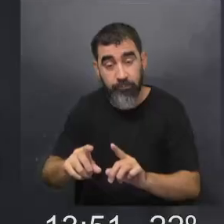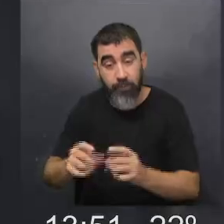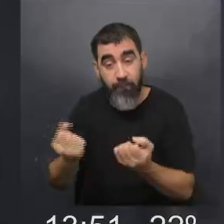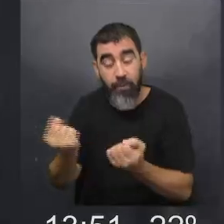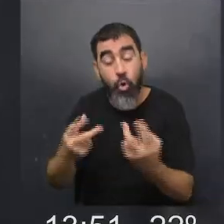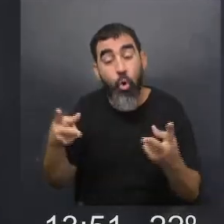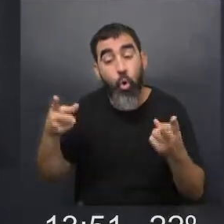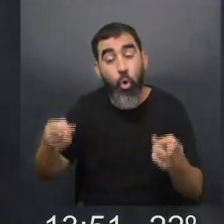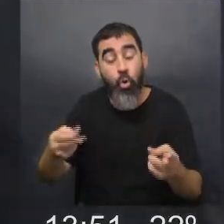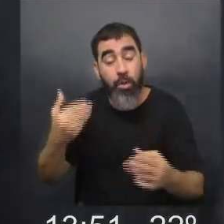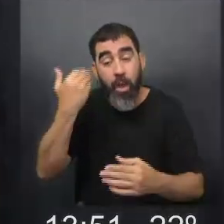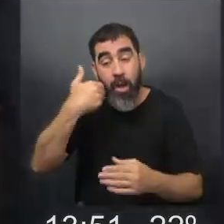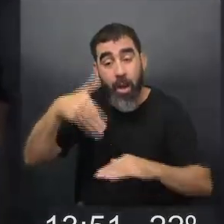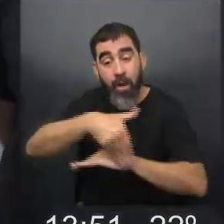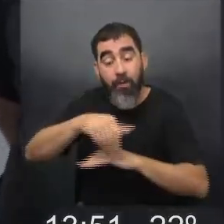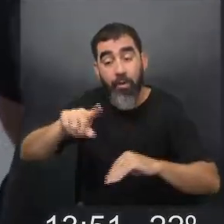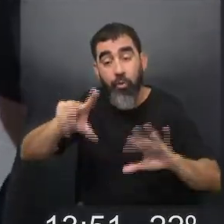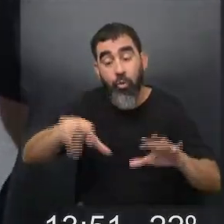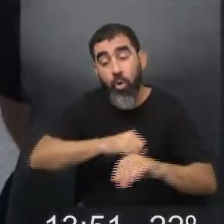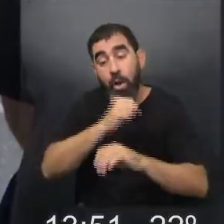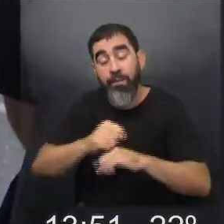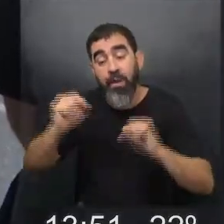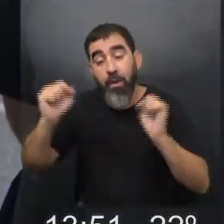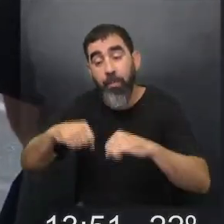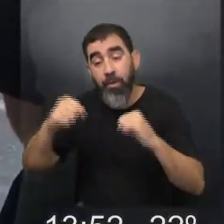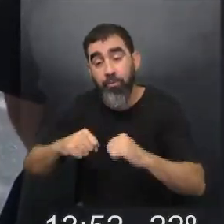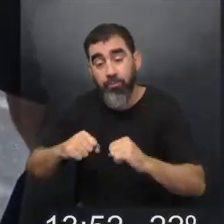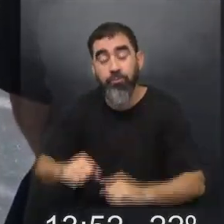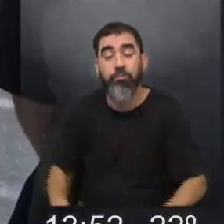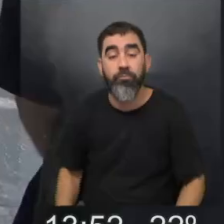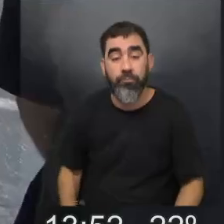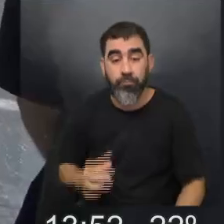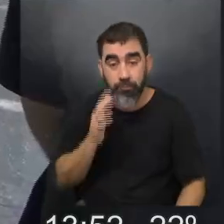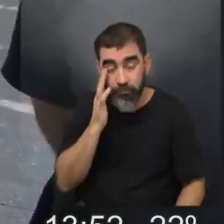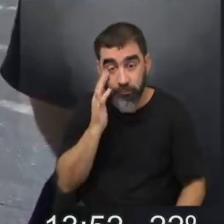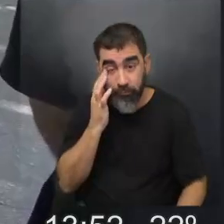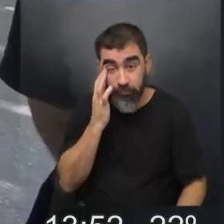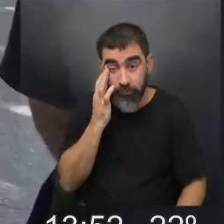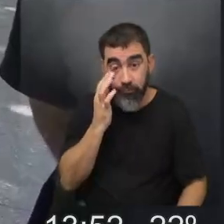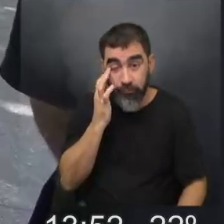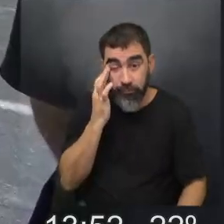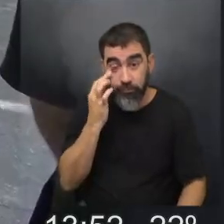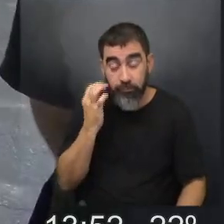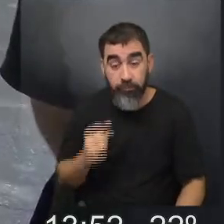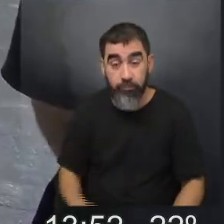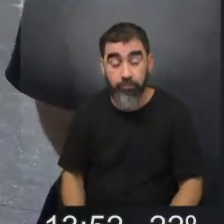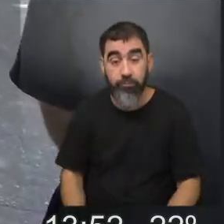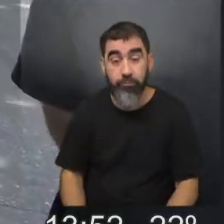que está cortada la calle entre 18 y Paysandú, además de algunos otros cortes que ya ha anunciado también la Intendencia en su página web.